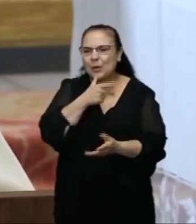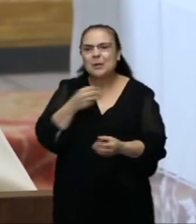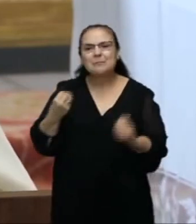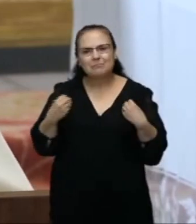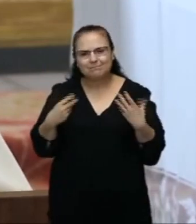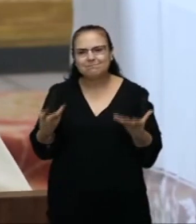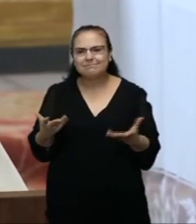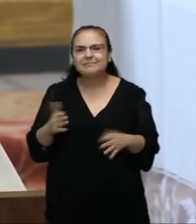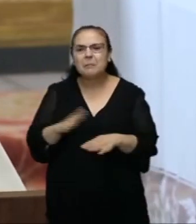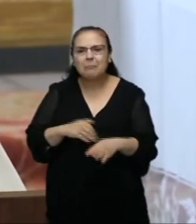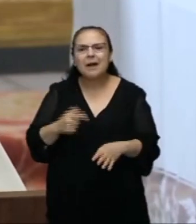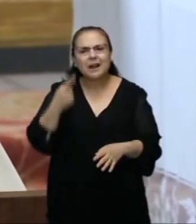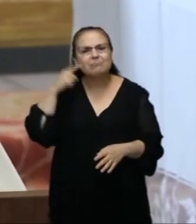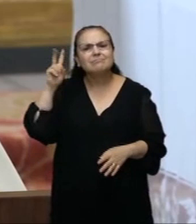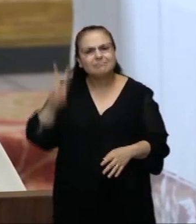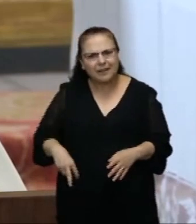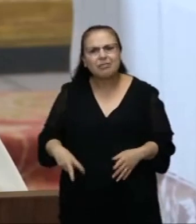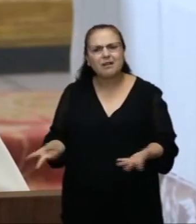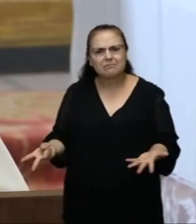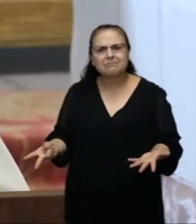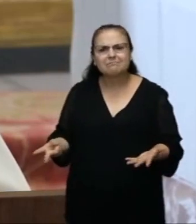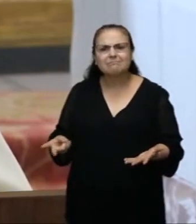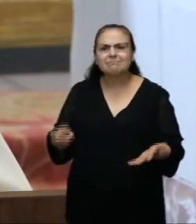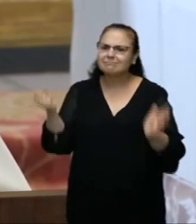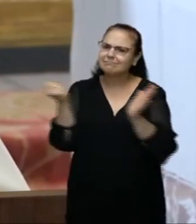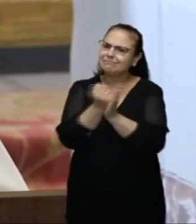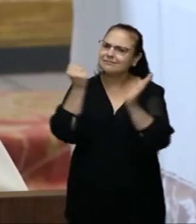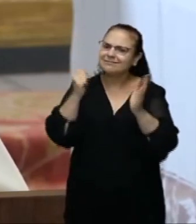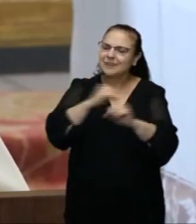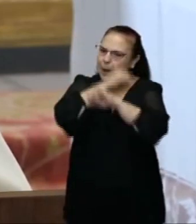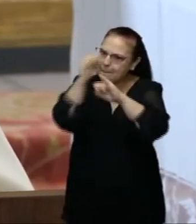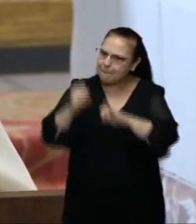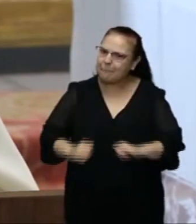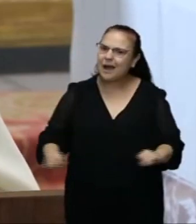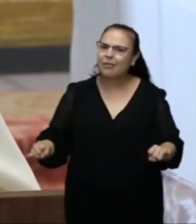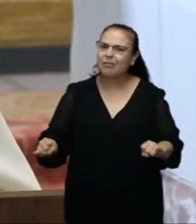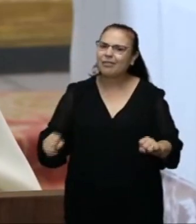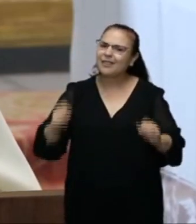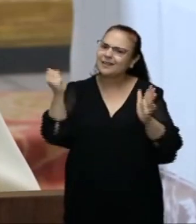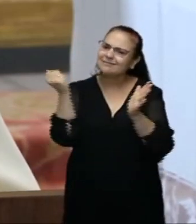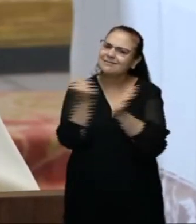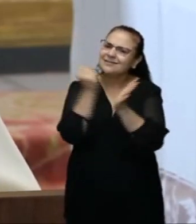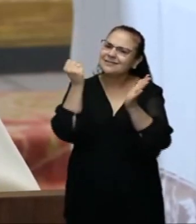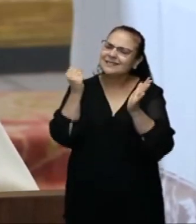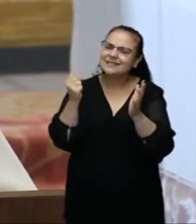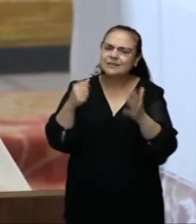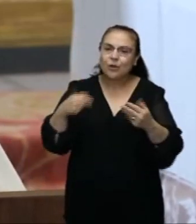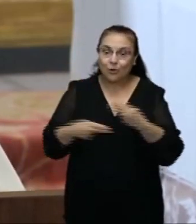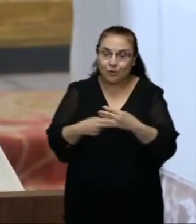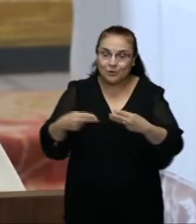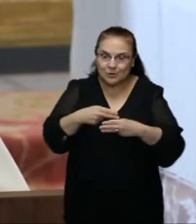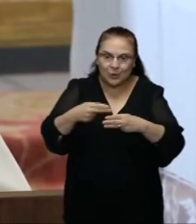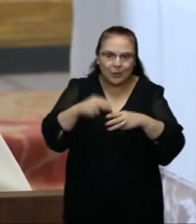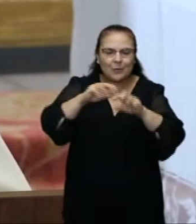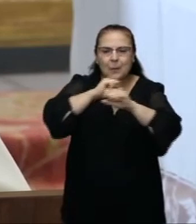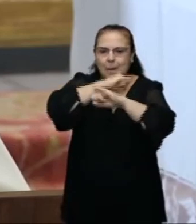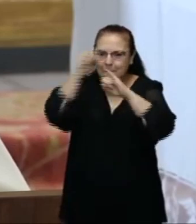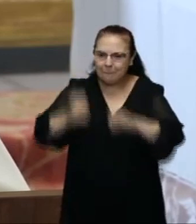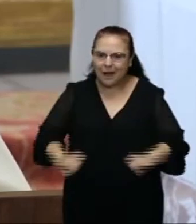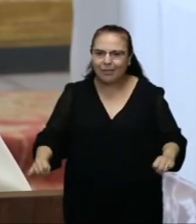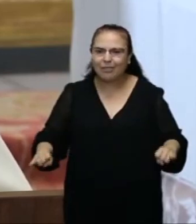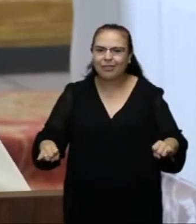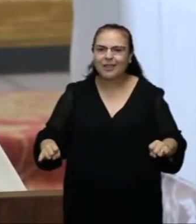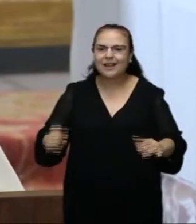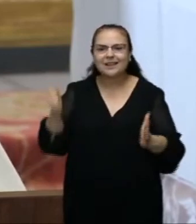para ser de verdad signos de paz, signos de construcción de la paz,